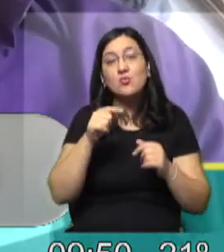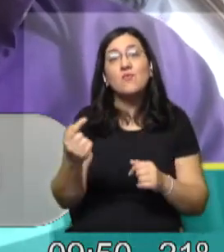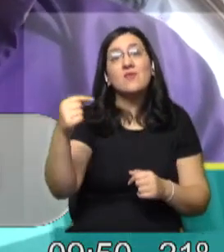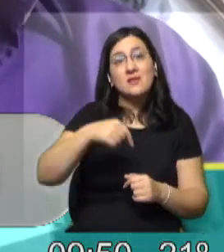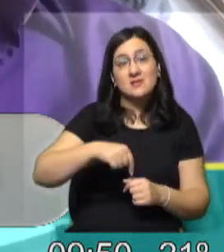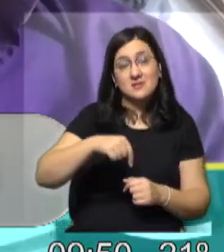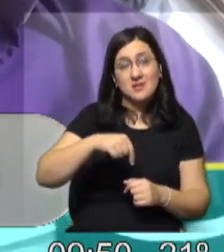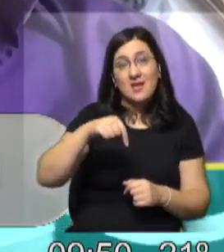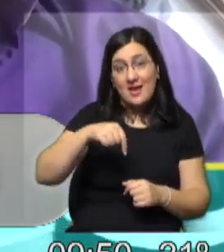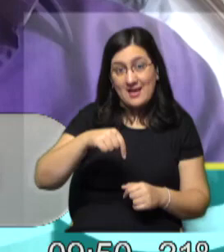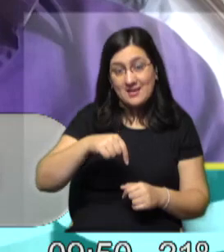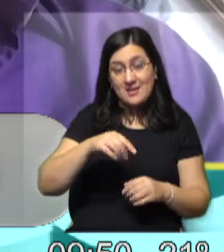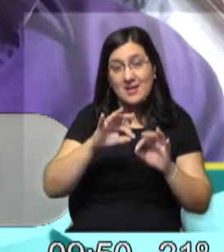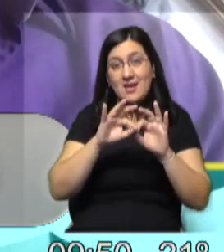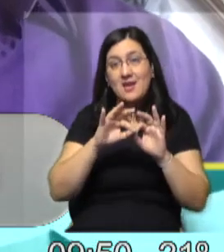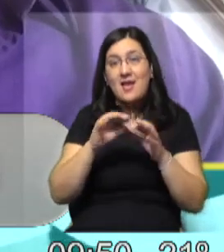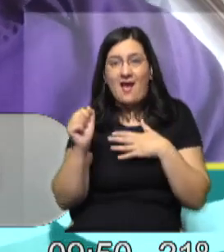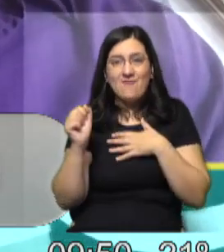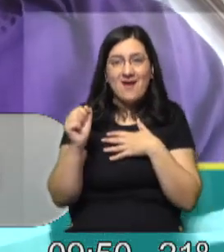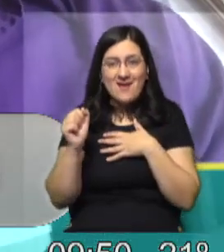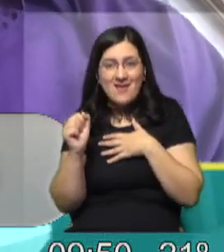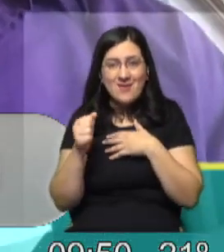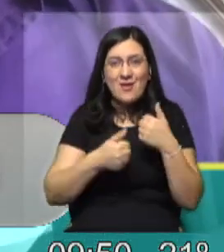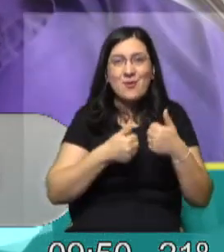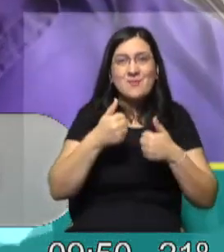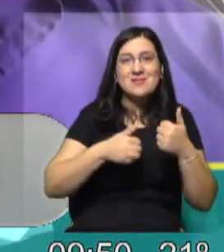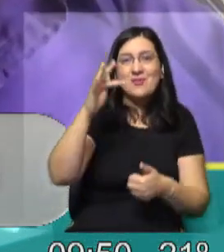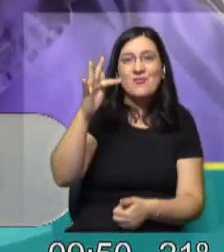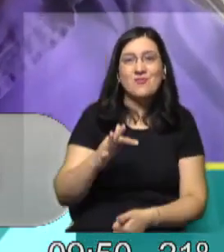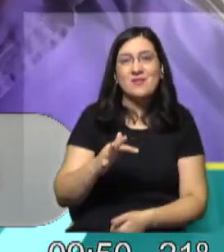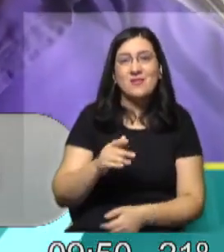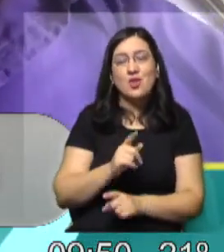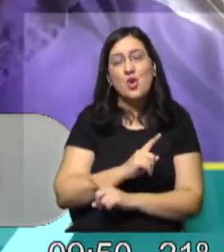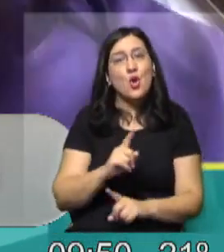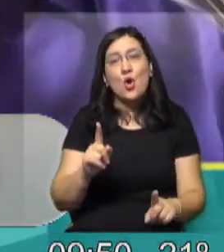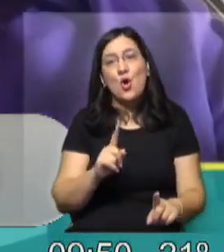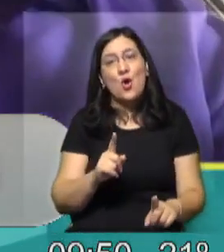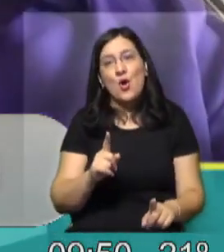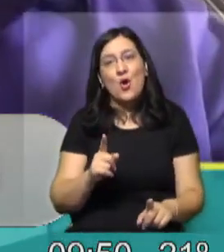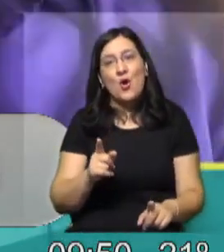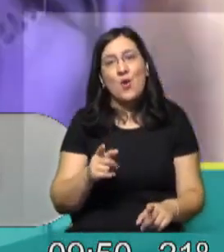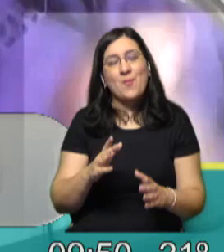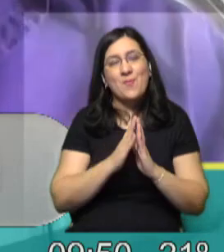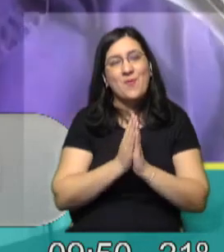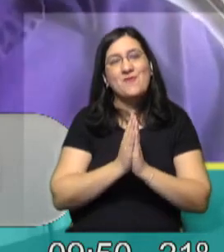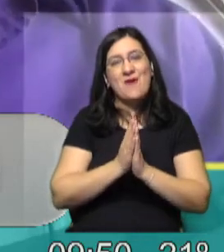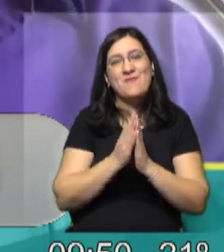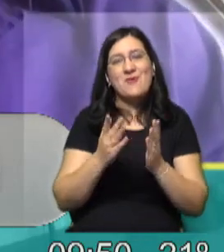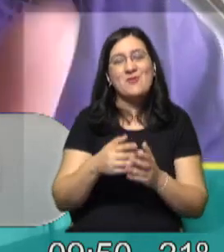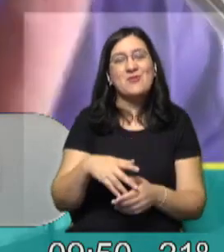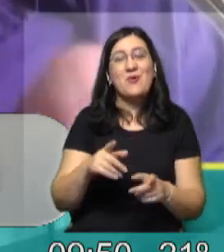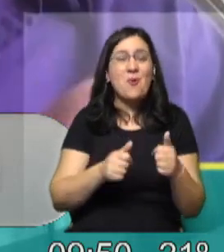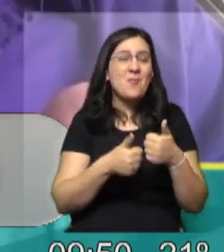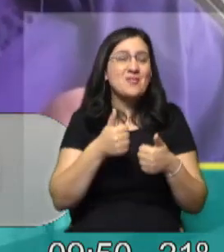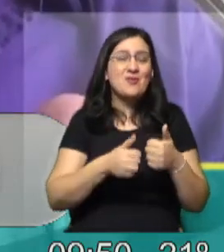a medirte aquí al piso con Fito Gali en una competencia Cuerpo A Cuerpo muere me mandan a la guerra Yo después